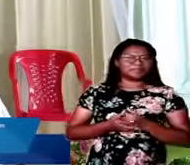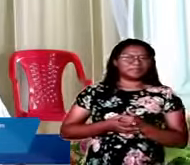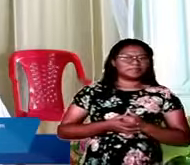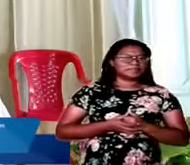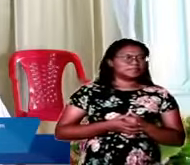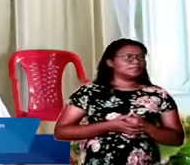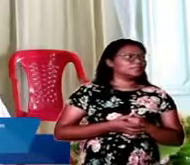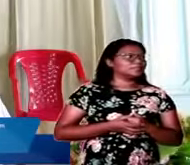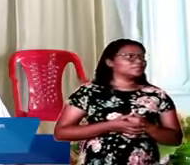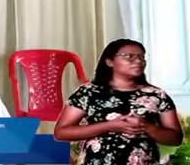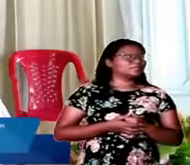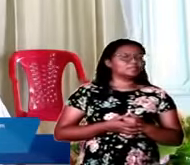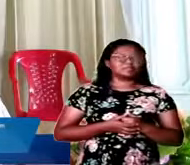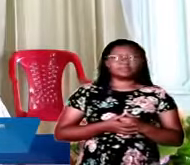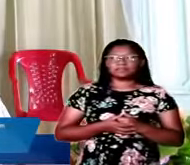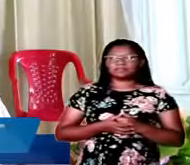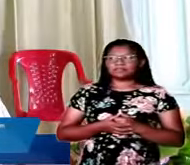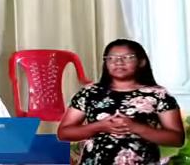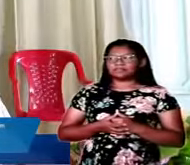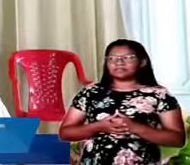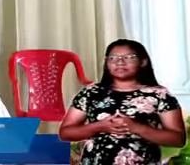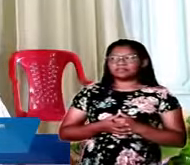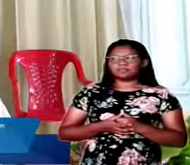No es que sea un atrevido.